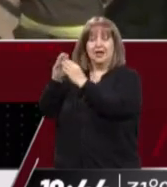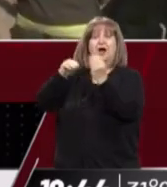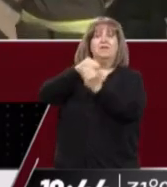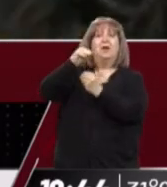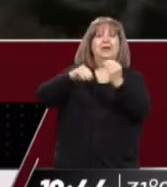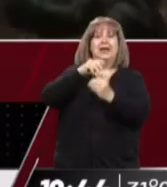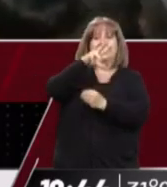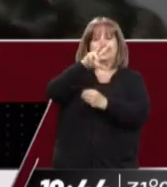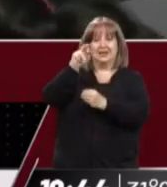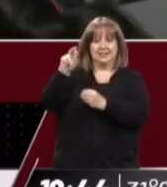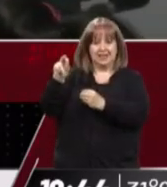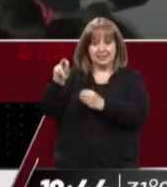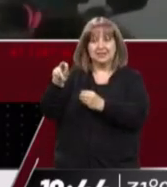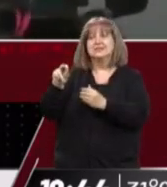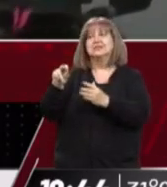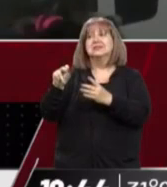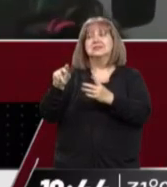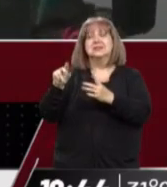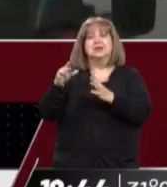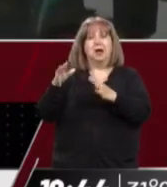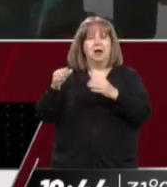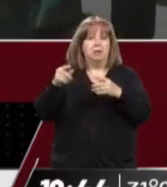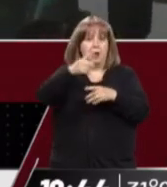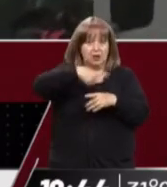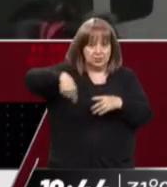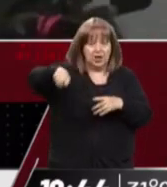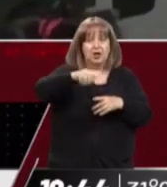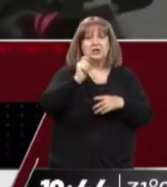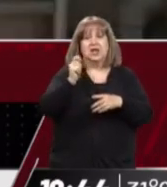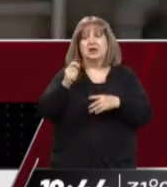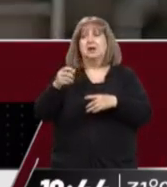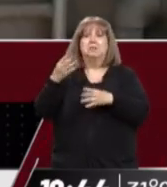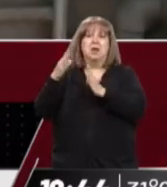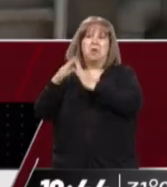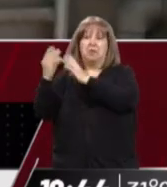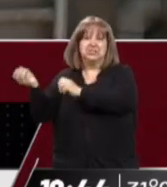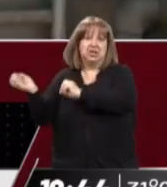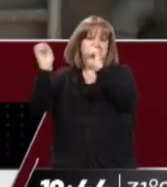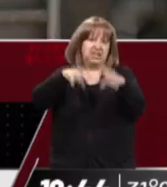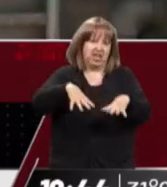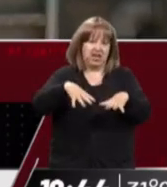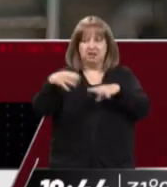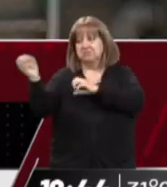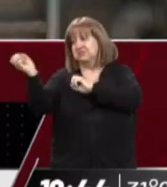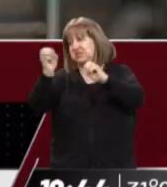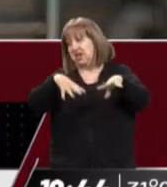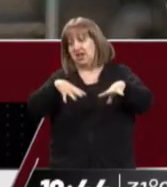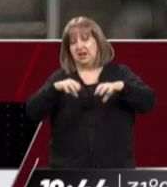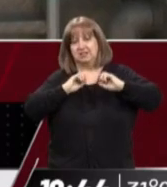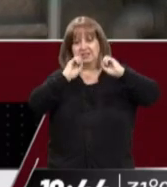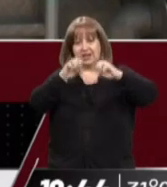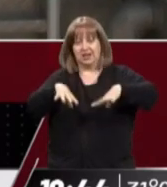muy cerca de este lugar nos comentaban también que esta basura la llevan los propios vecinos vienen de otros lugares obviamente no son